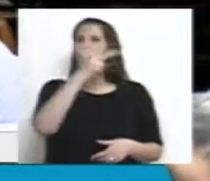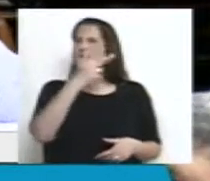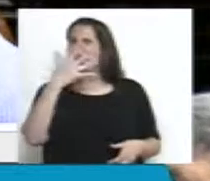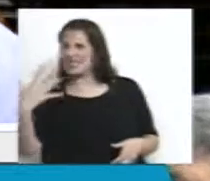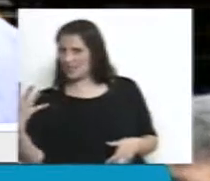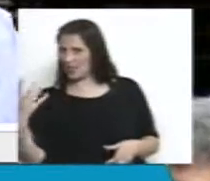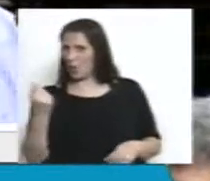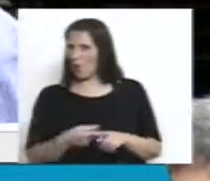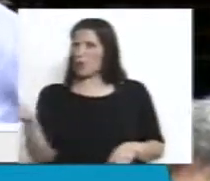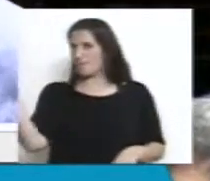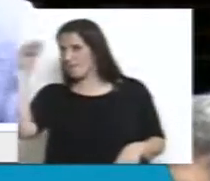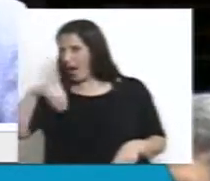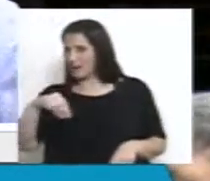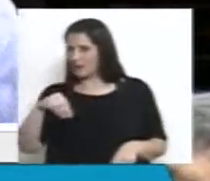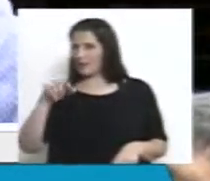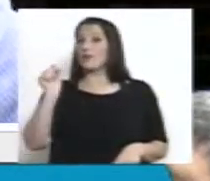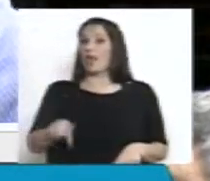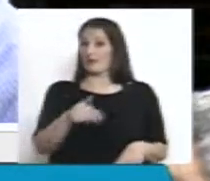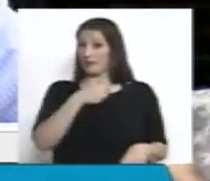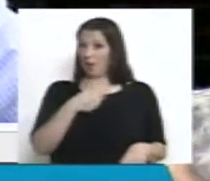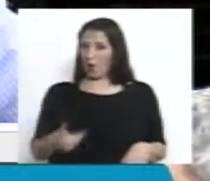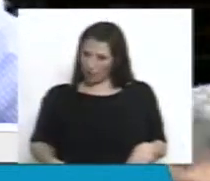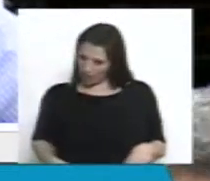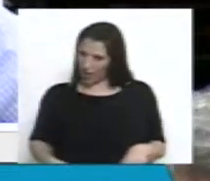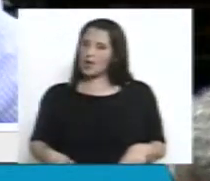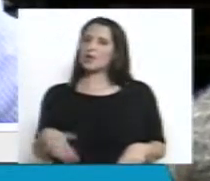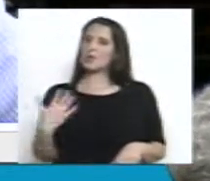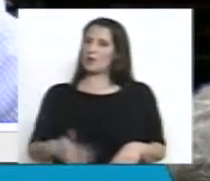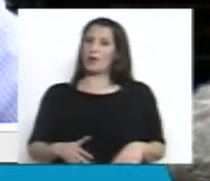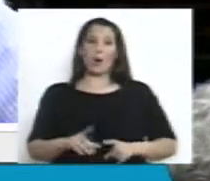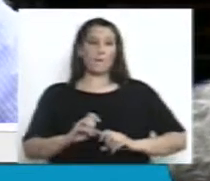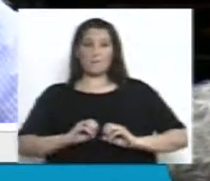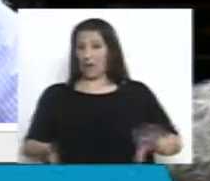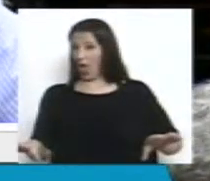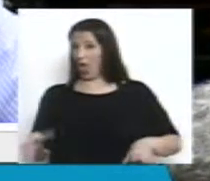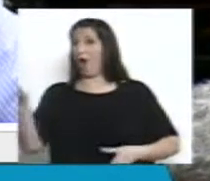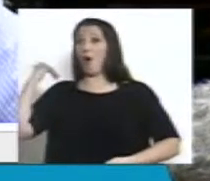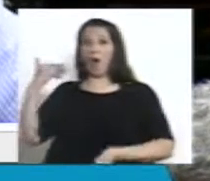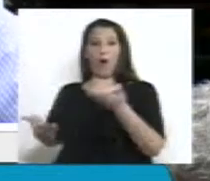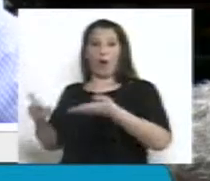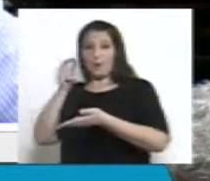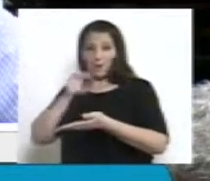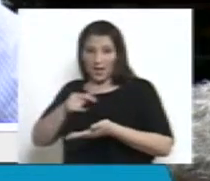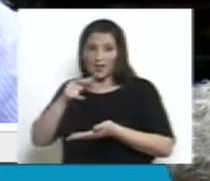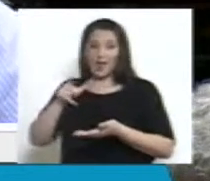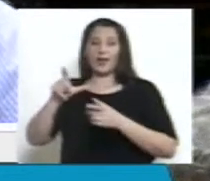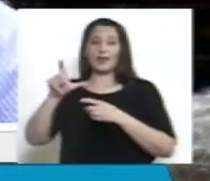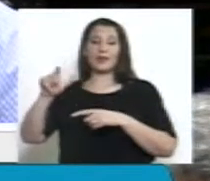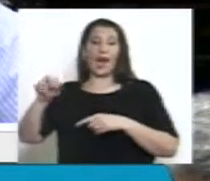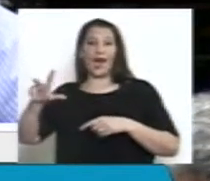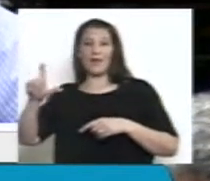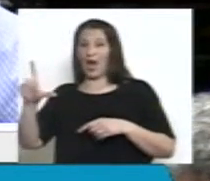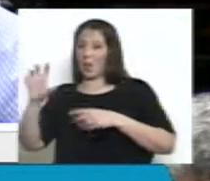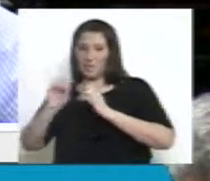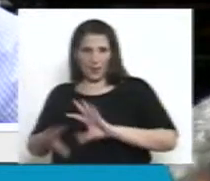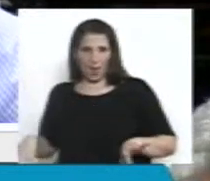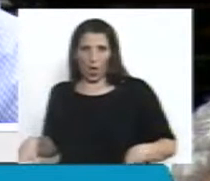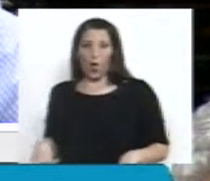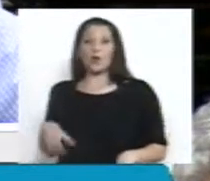35. Este gobierno es mucho más unitario que el de Menem y el de Cavallo. Las transferencias